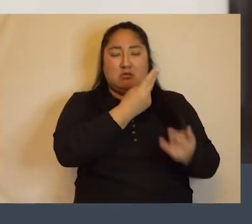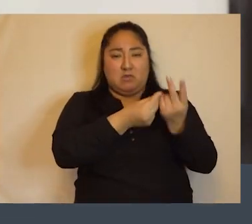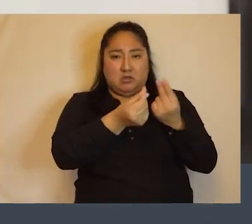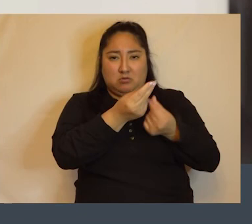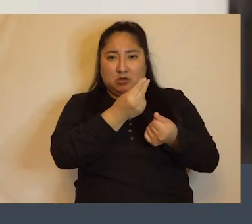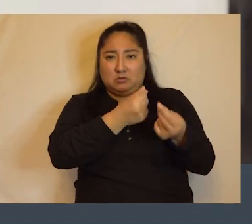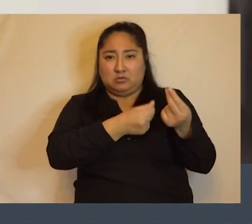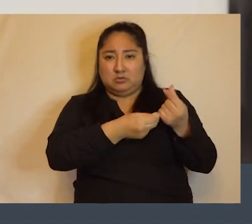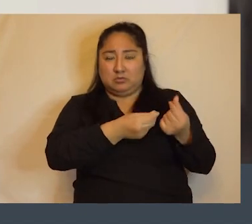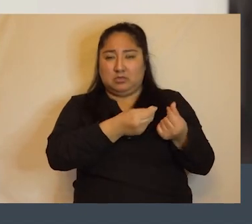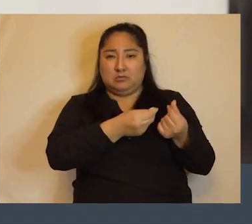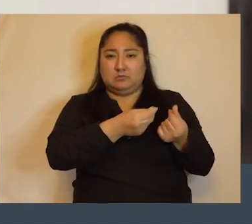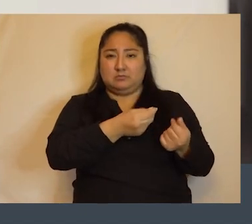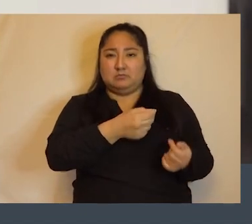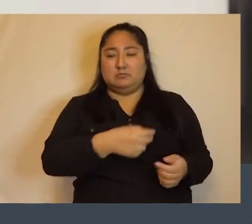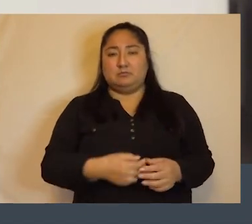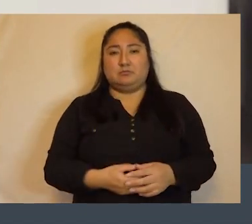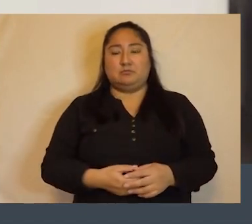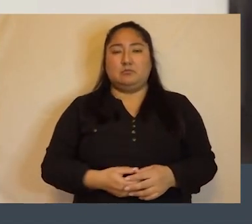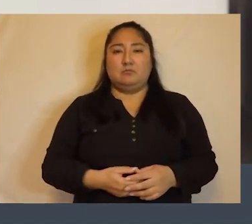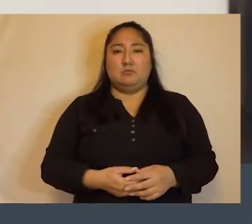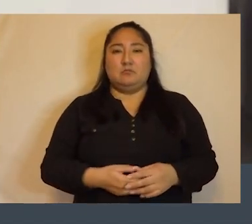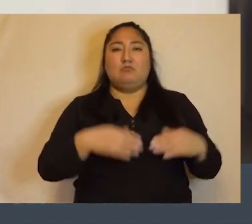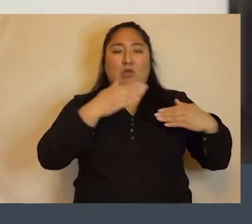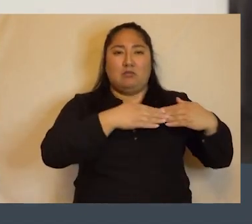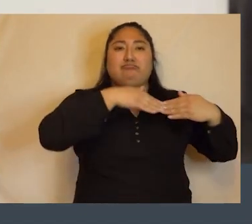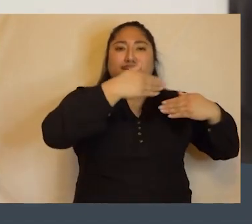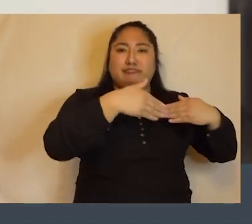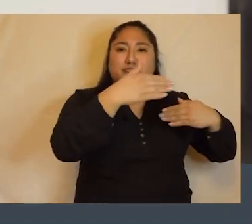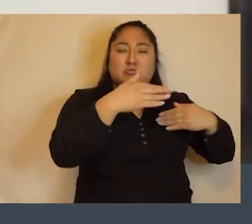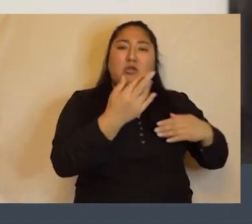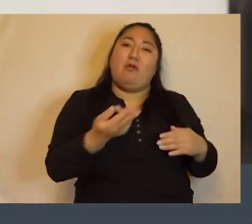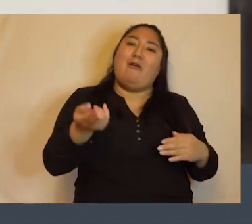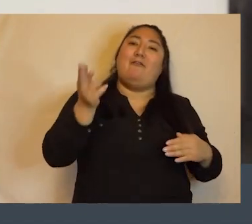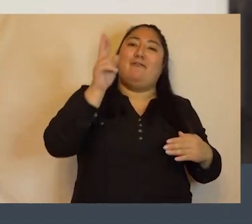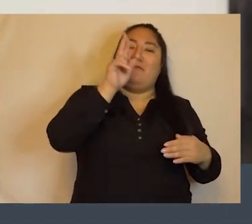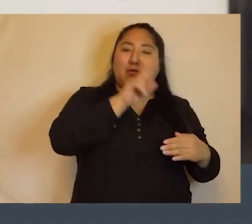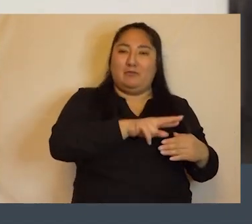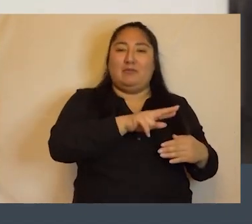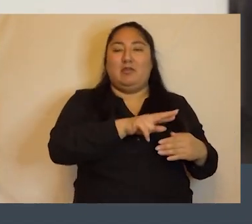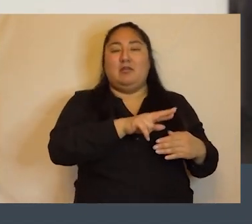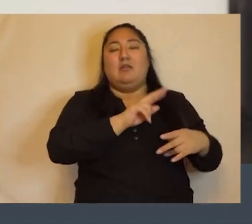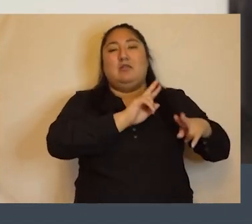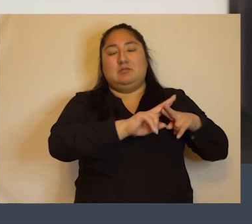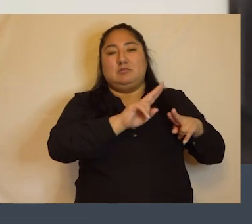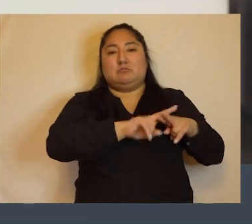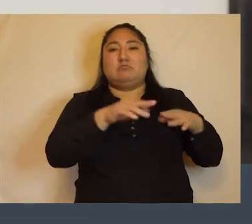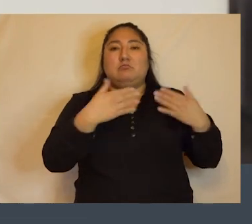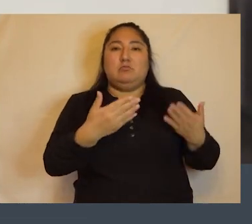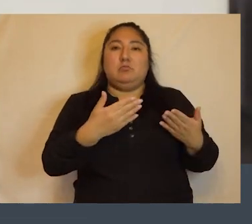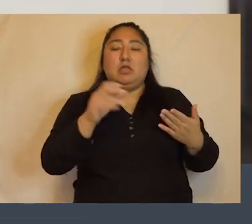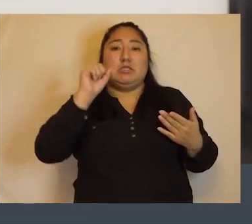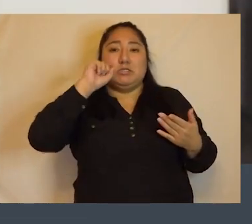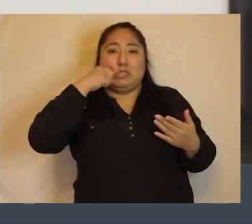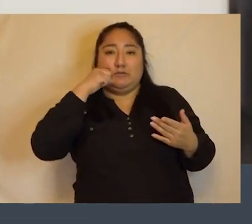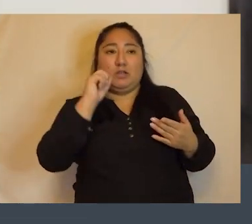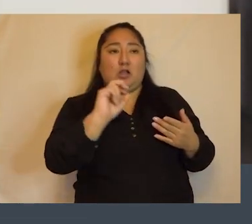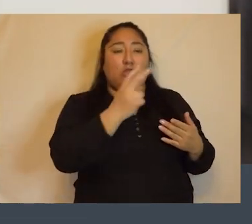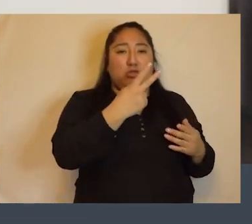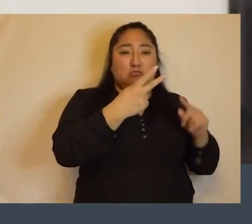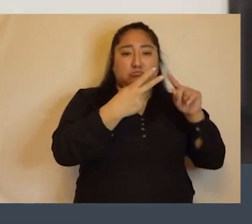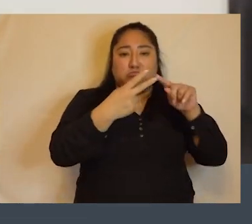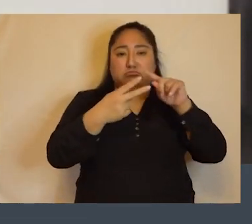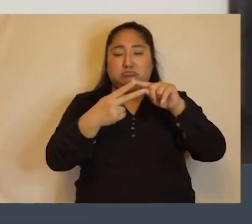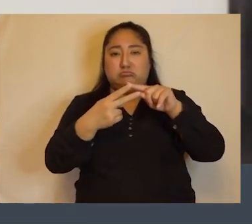difícil para una economía en recesión volver a moverla. Significa costear